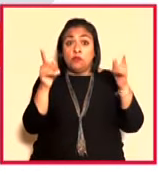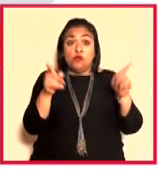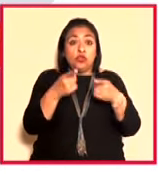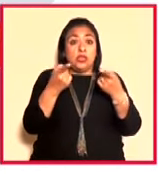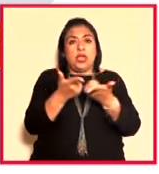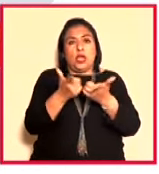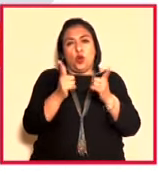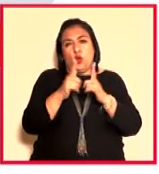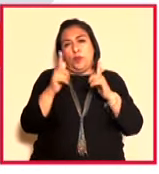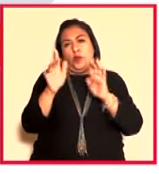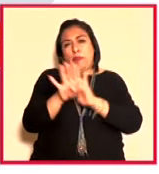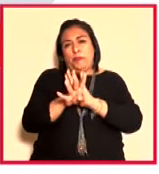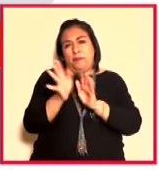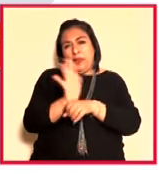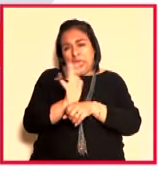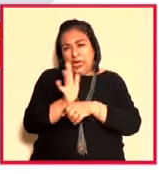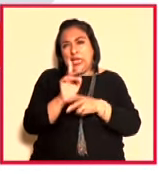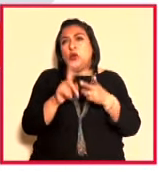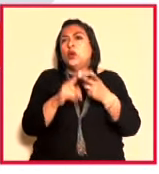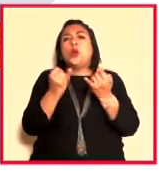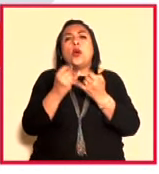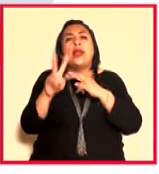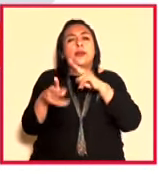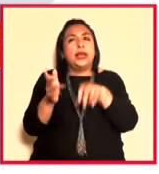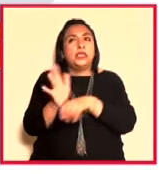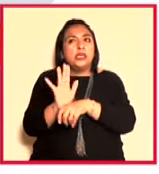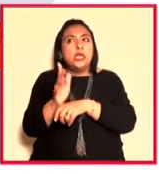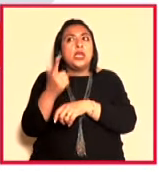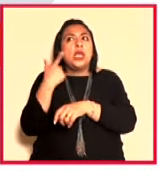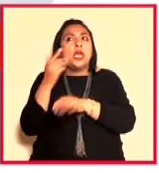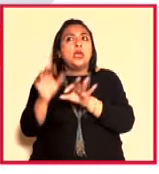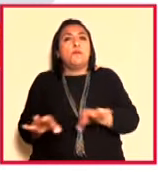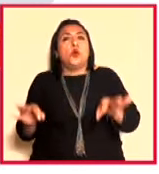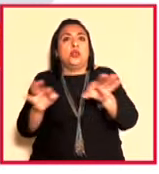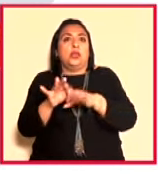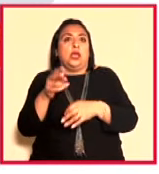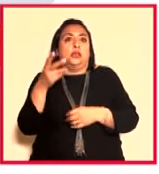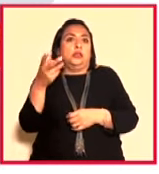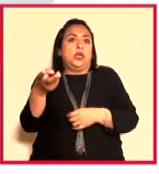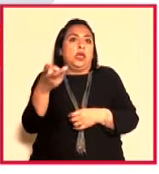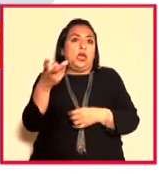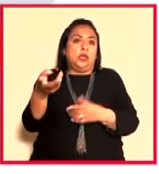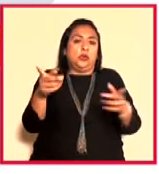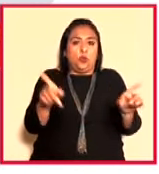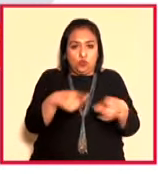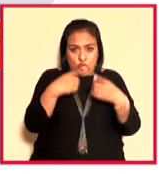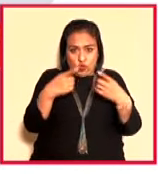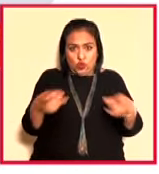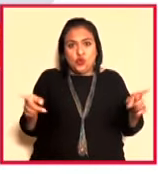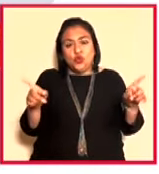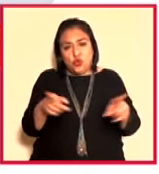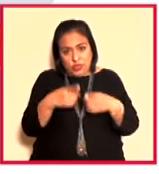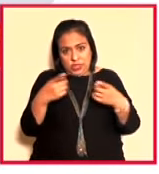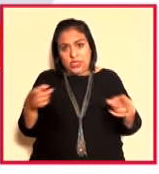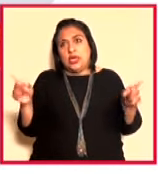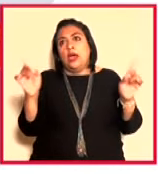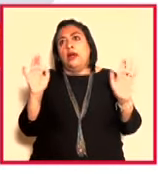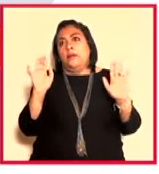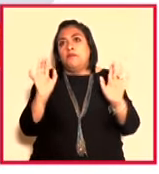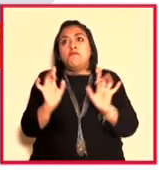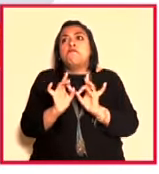de texturas, así como cuando uno va al cine y hemos destacado la importancia de la música que hay, no solo incidental,